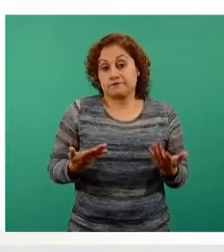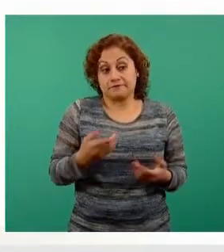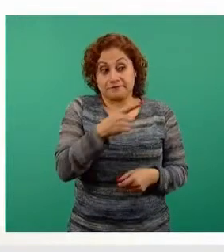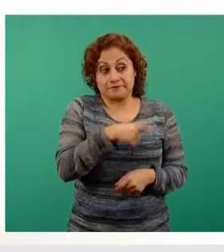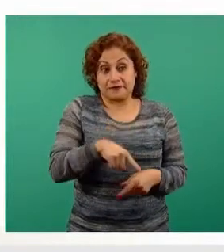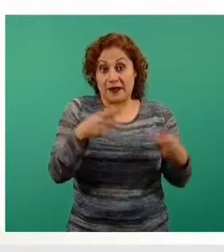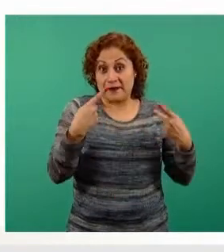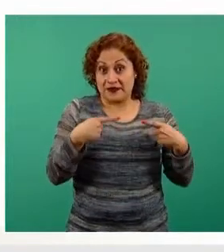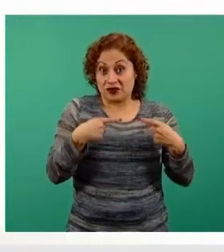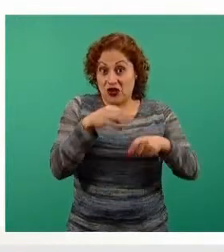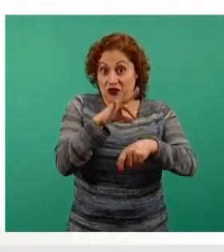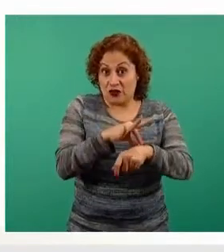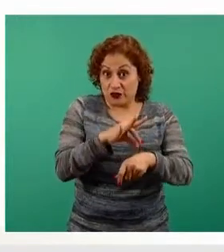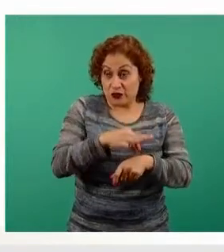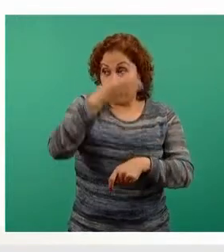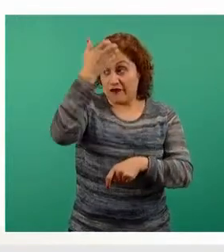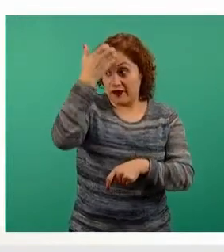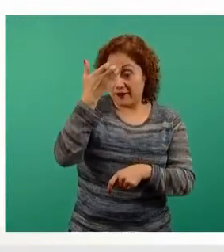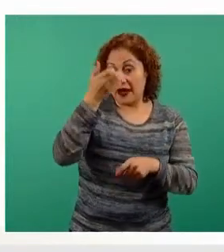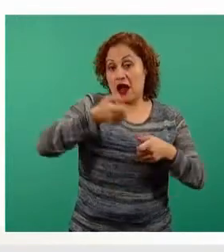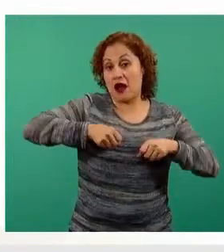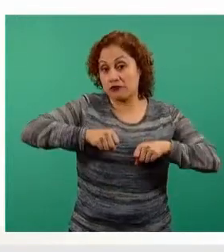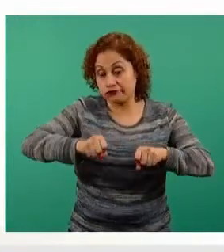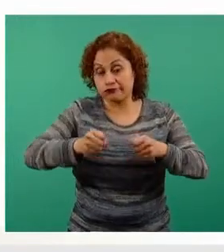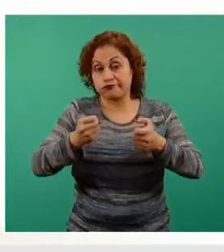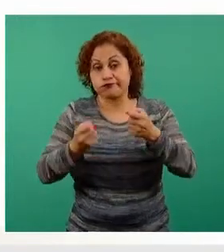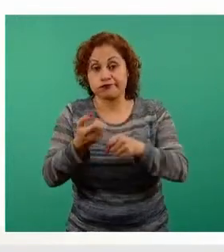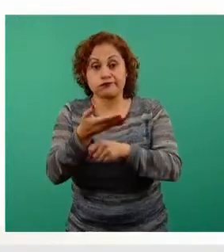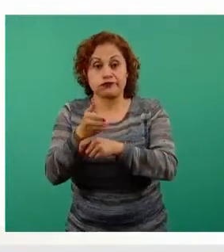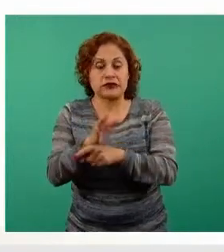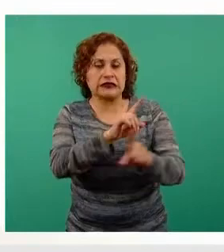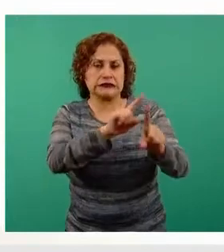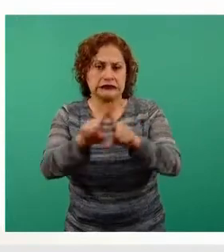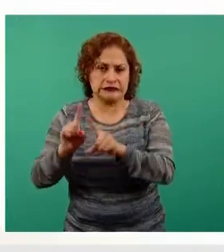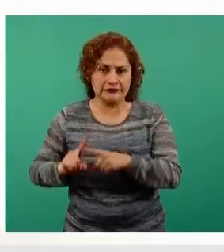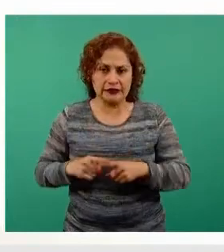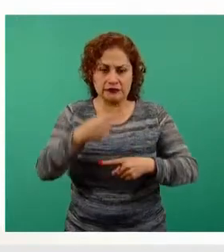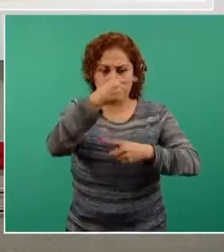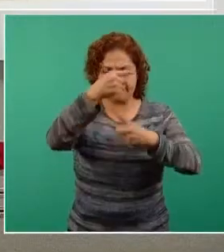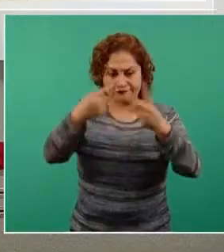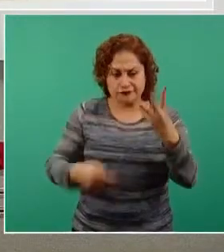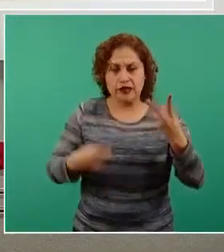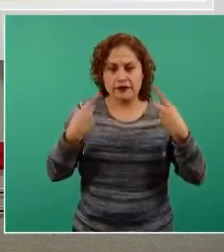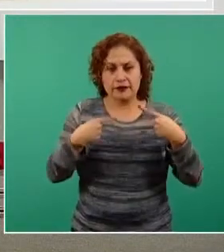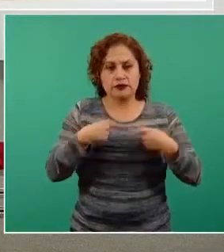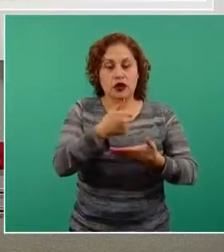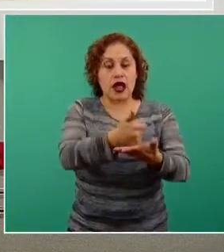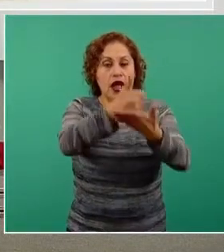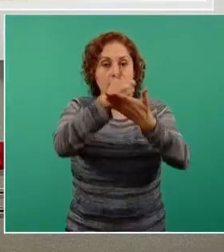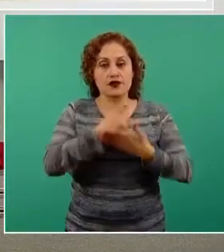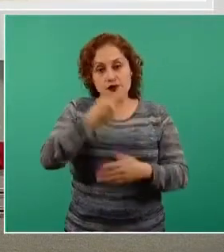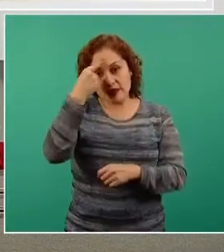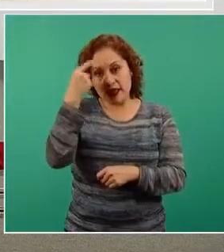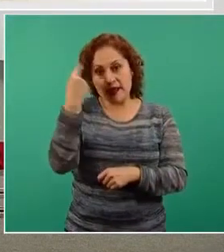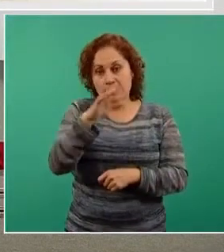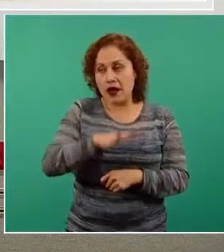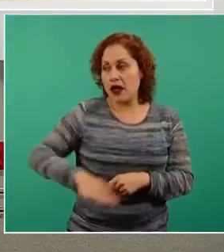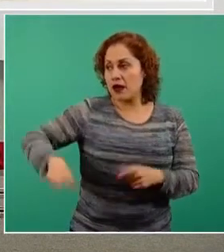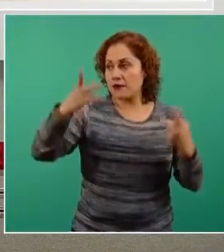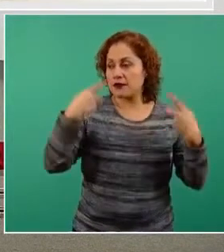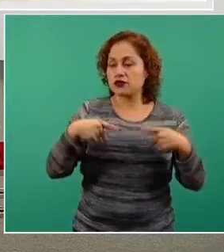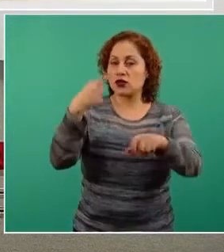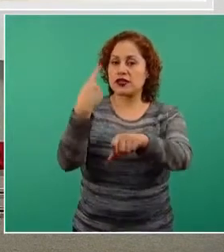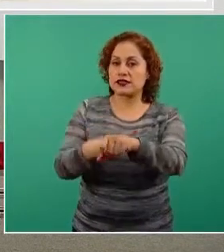ellos, no tendríamos como Estado una capacidad de respuesta para poder atender a todas las personas que enferman, pero que